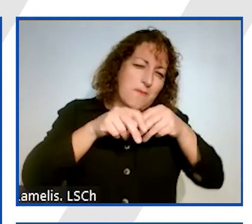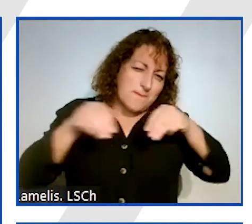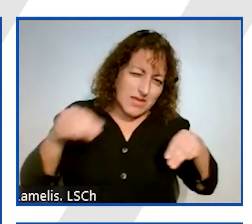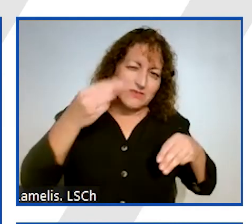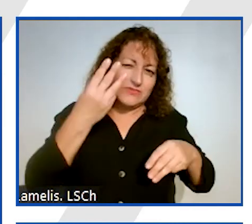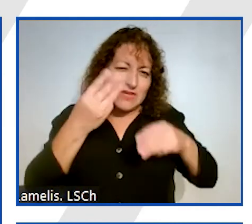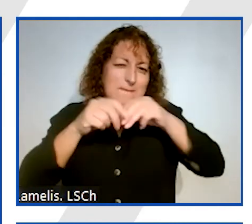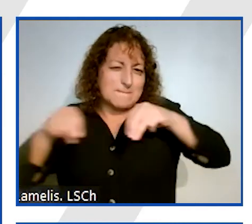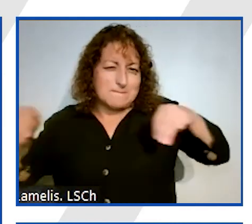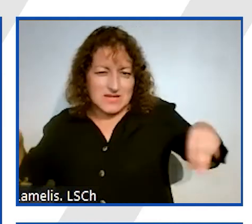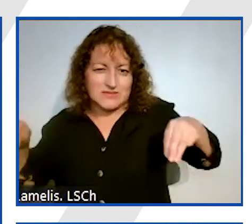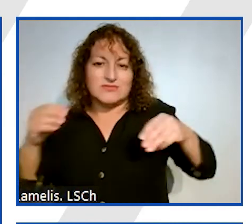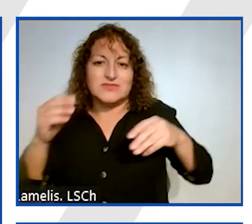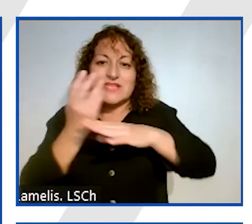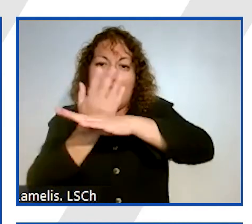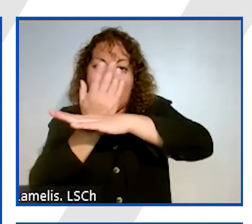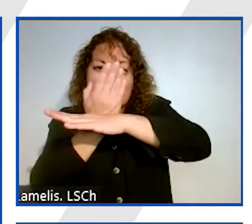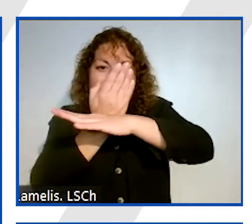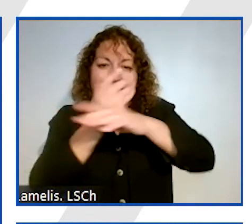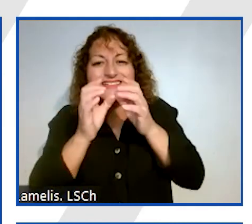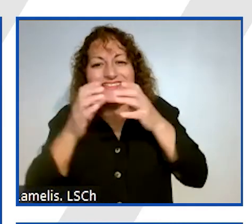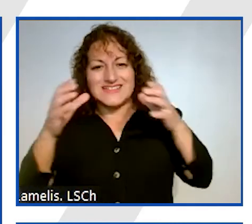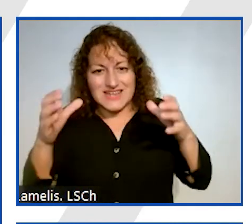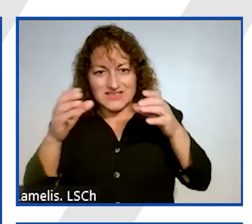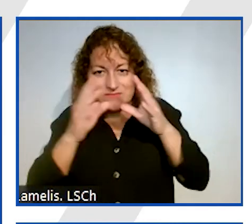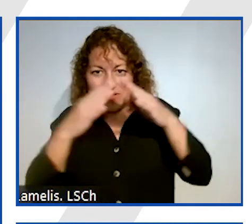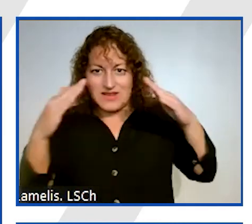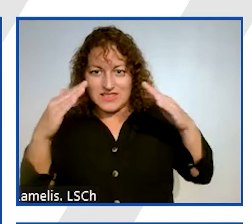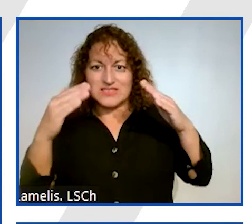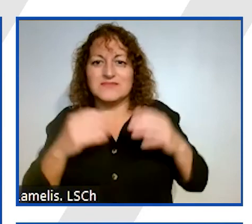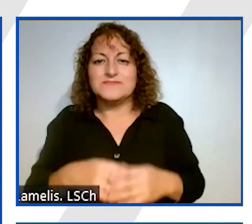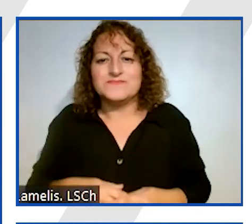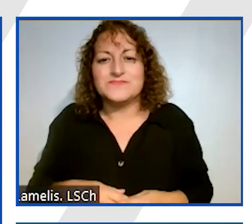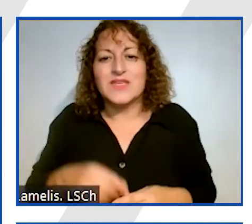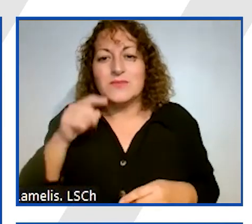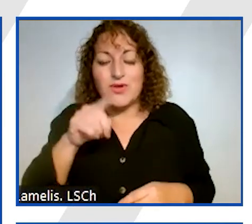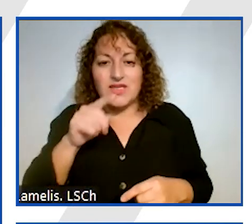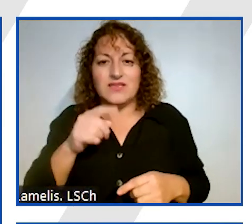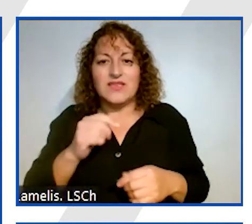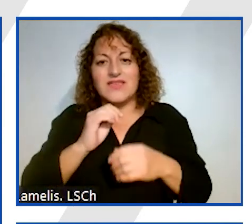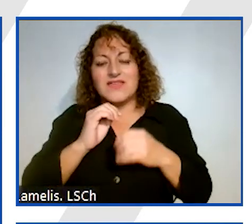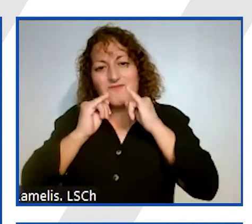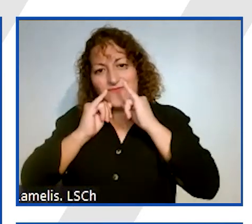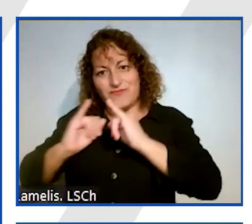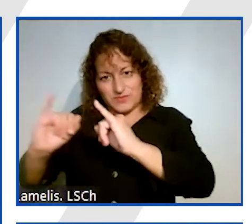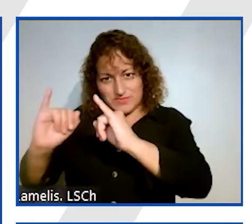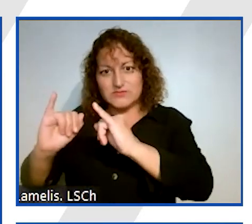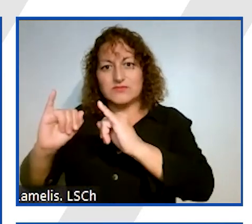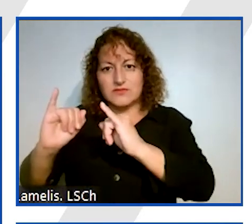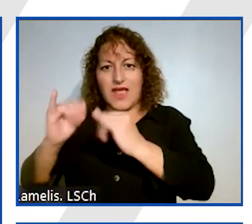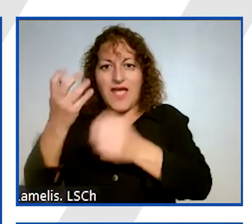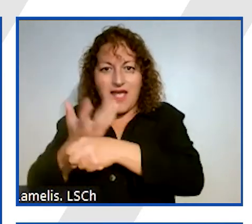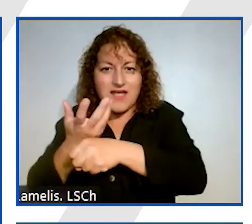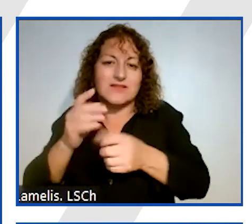tienen unas letras más grandes que pueden resistir marcadores más grandes, pero ese es el tipo de información que se obtiene. Ahí hay 4 tiburones